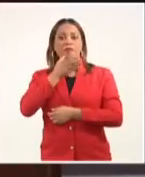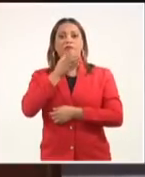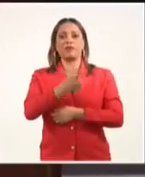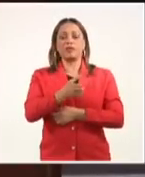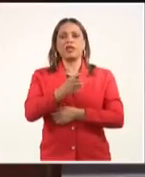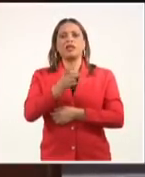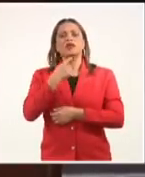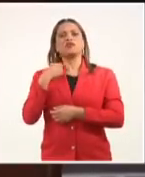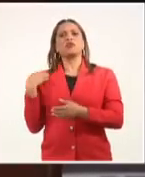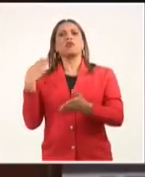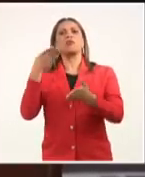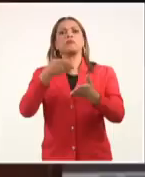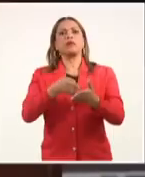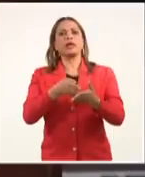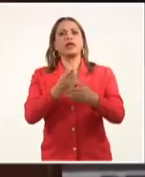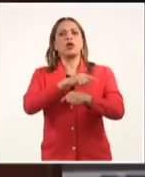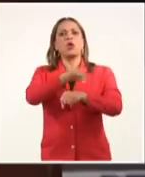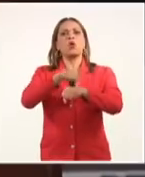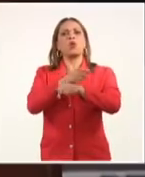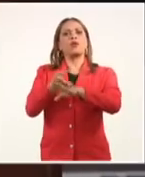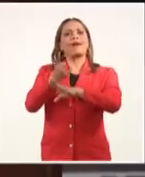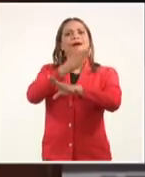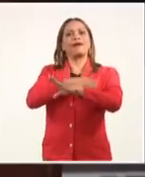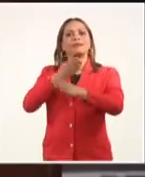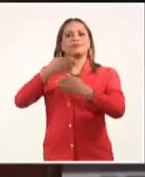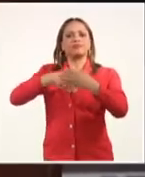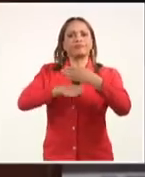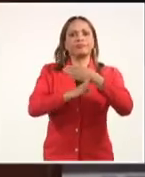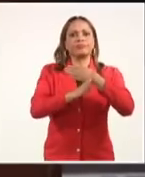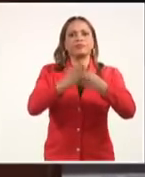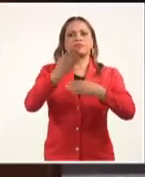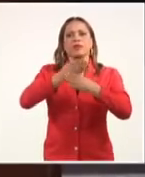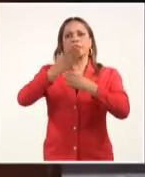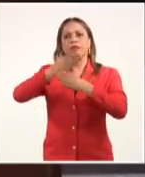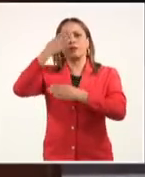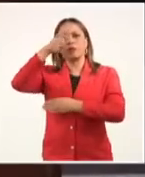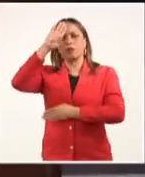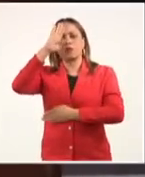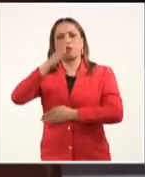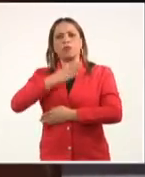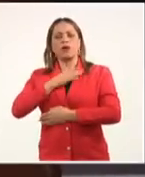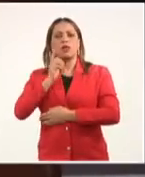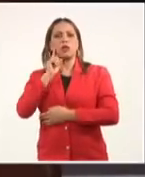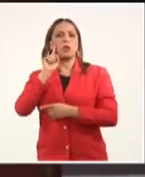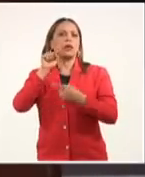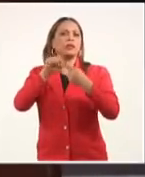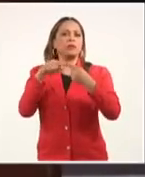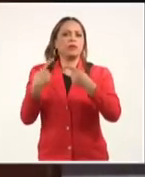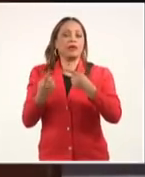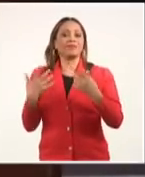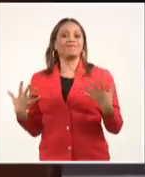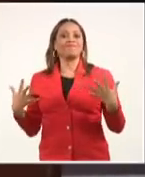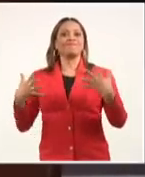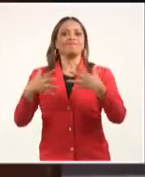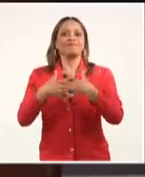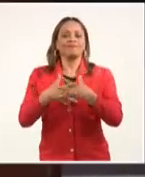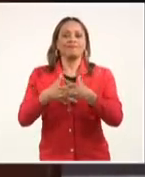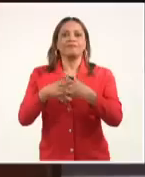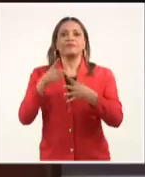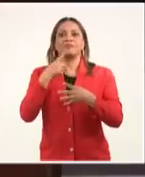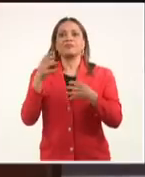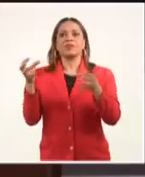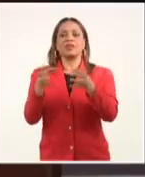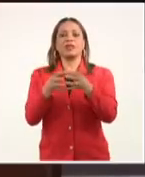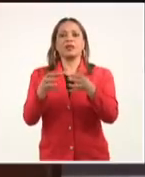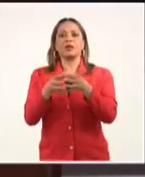había llegado horas antes a Santiago con la misión de consolidar la rendición de la